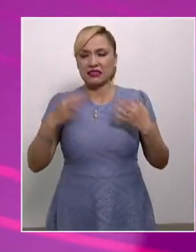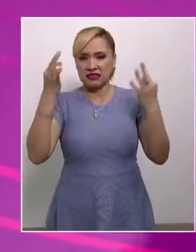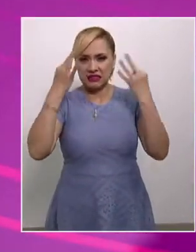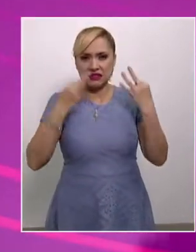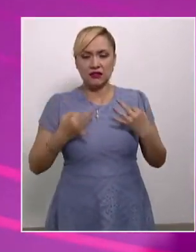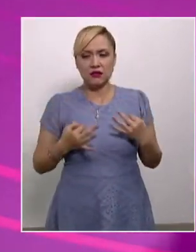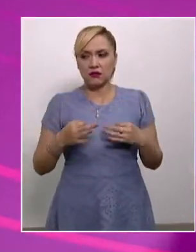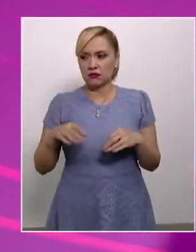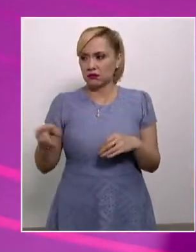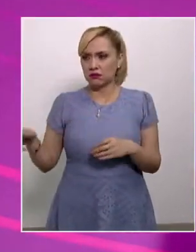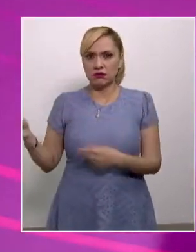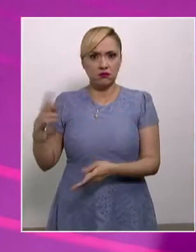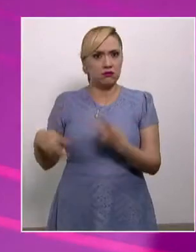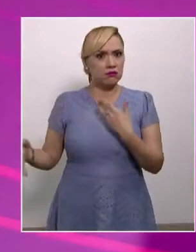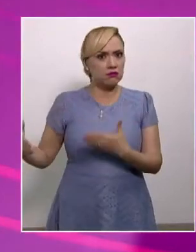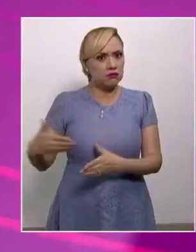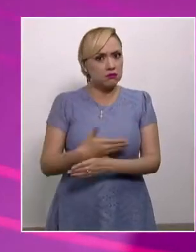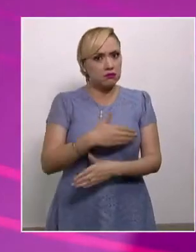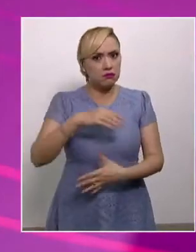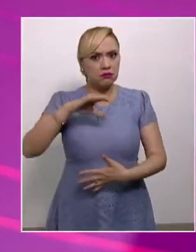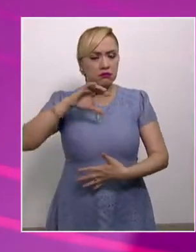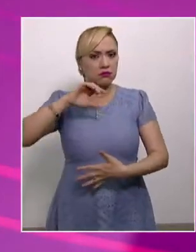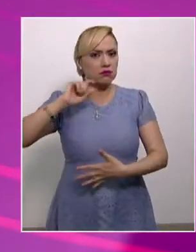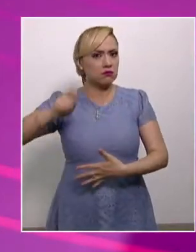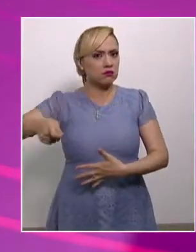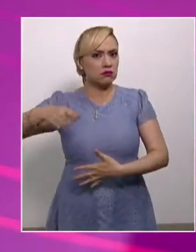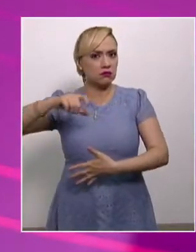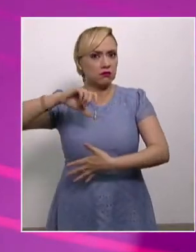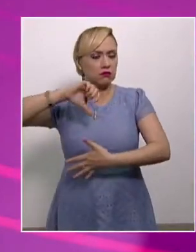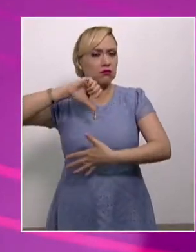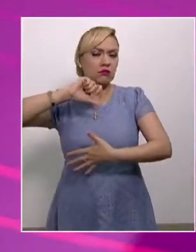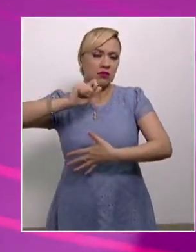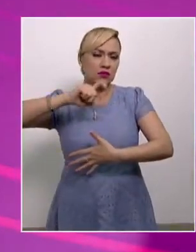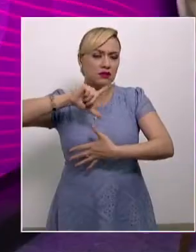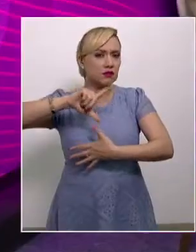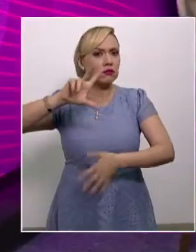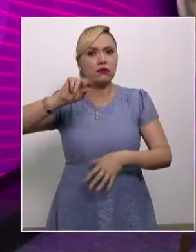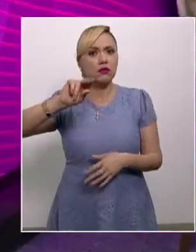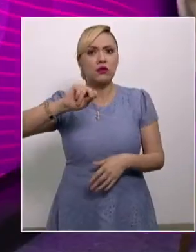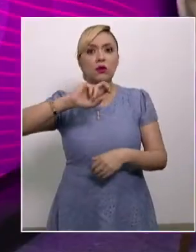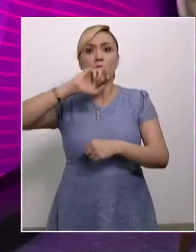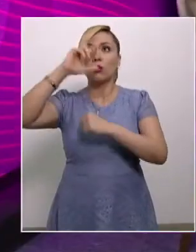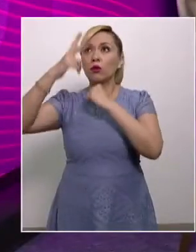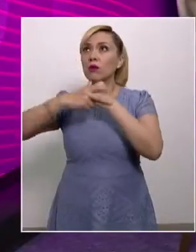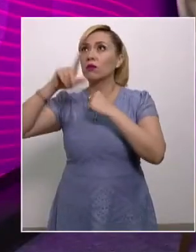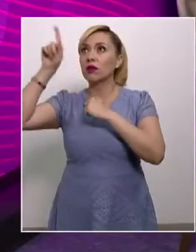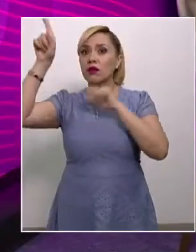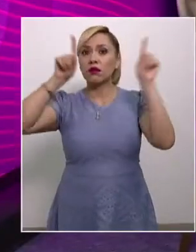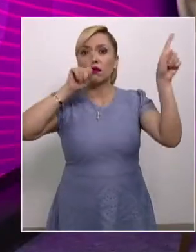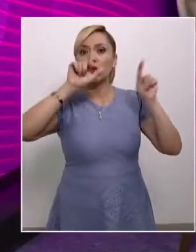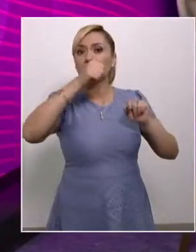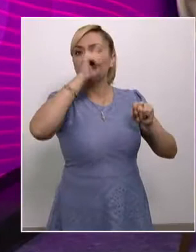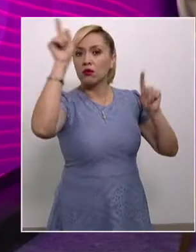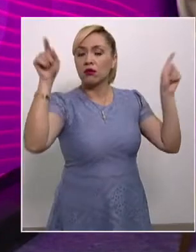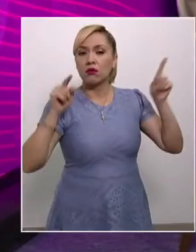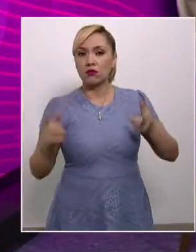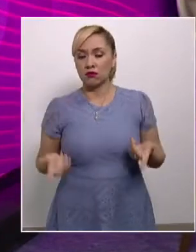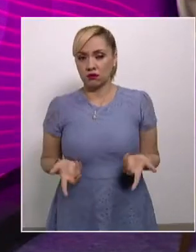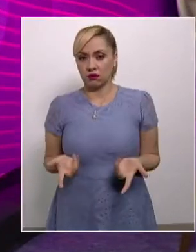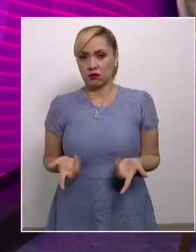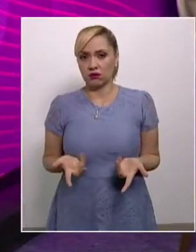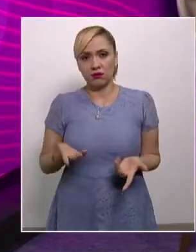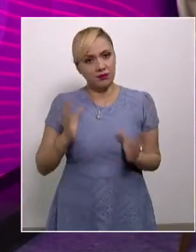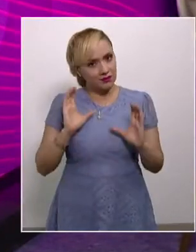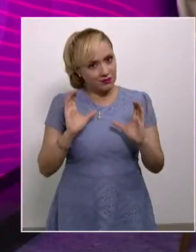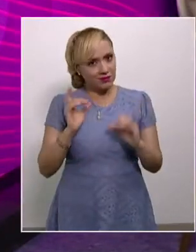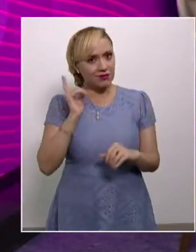varicela, ninguno de ellos fue centroamericano, todos vinieron europeos, todos venían tal, y eso entonces no llenó medios porque no es una nota que jale. Mi pregunta es, el